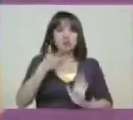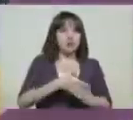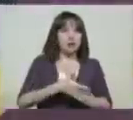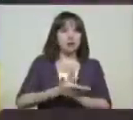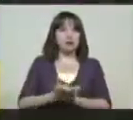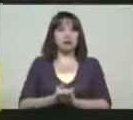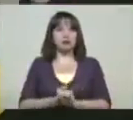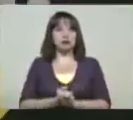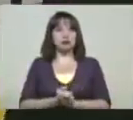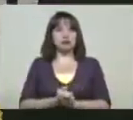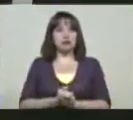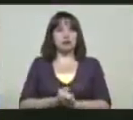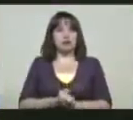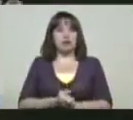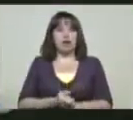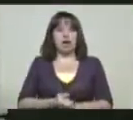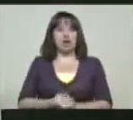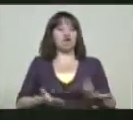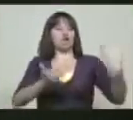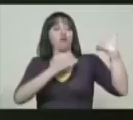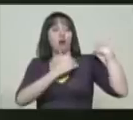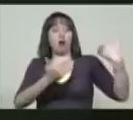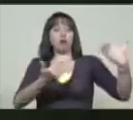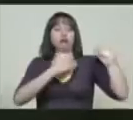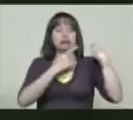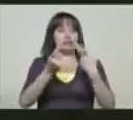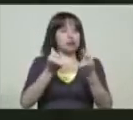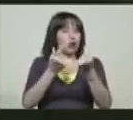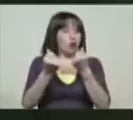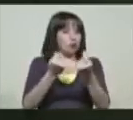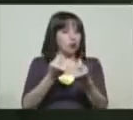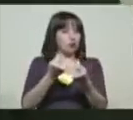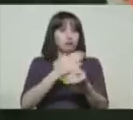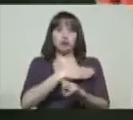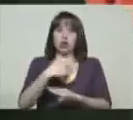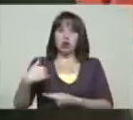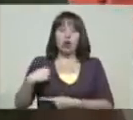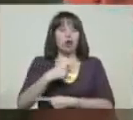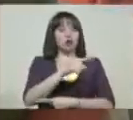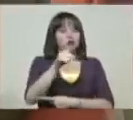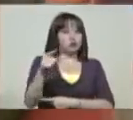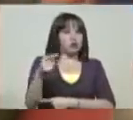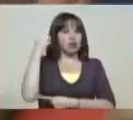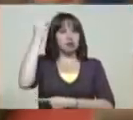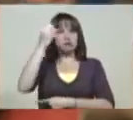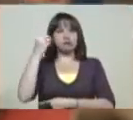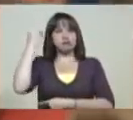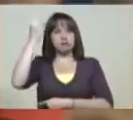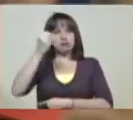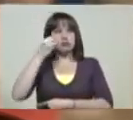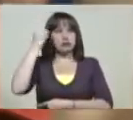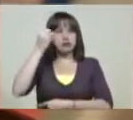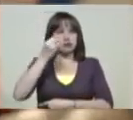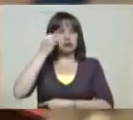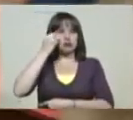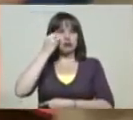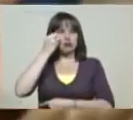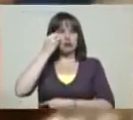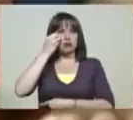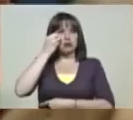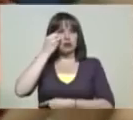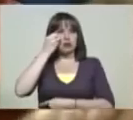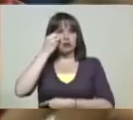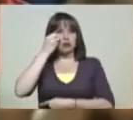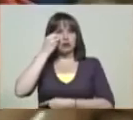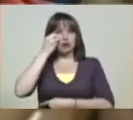Hay grandes tareas en el tema económico. Yo quiero que reciban, compañeros, Al equipo económico, vale. Yo le di a